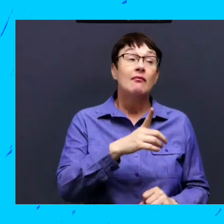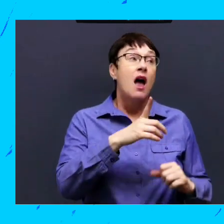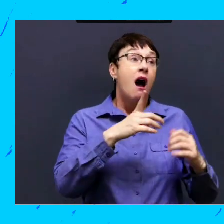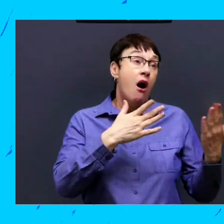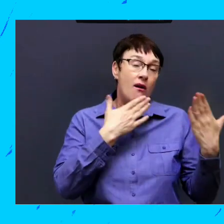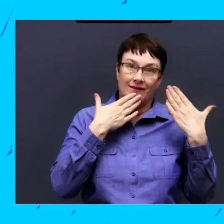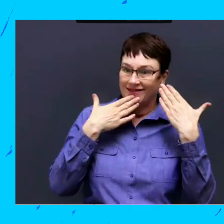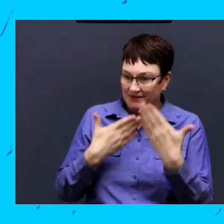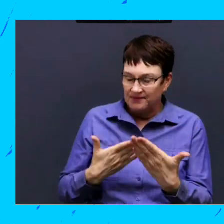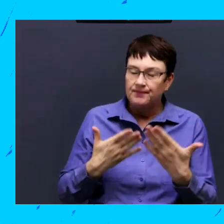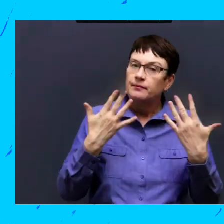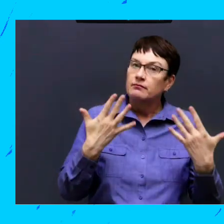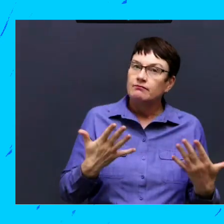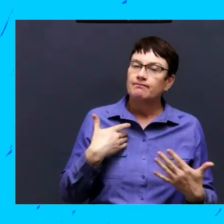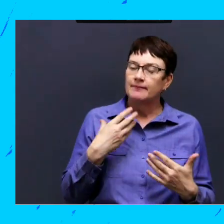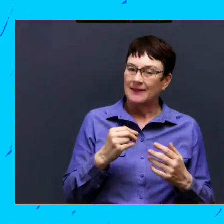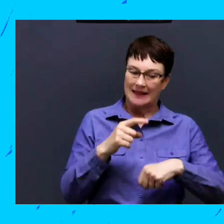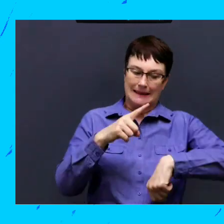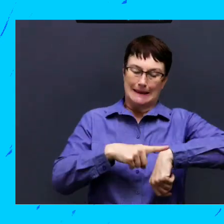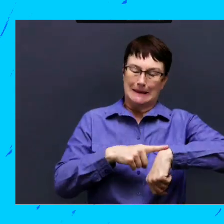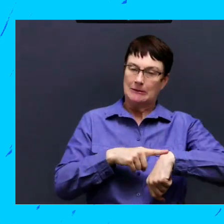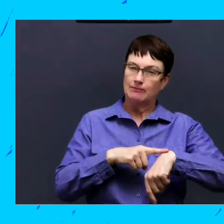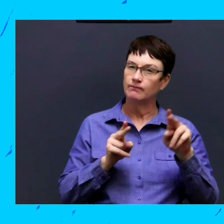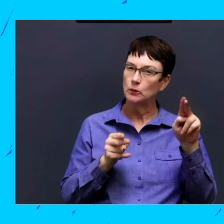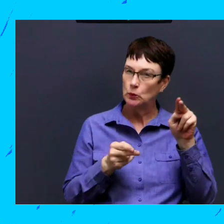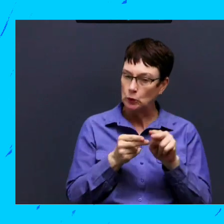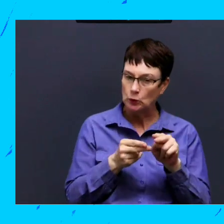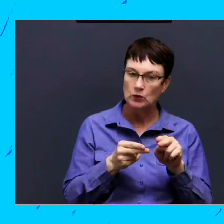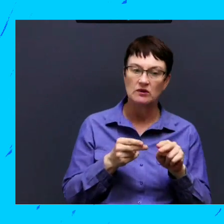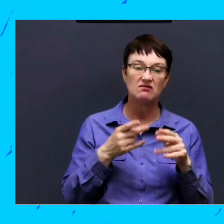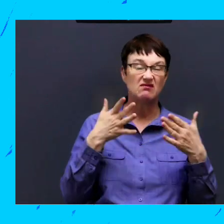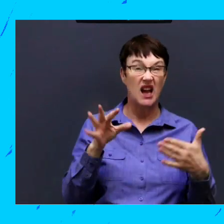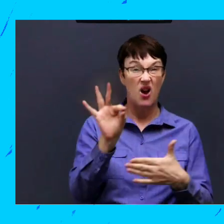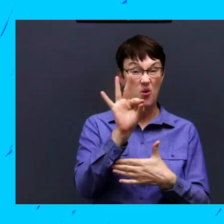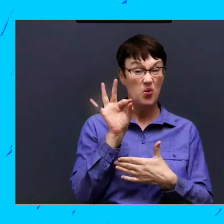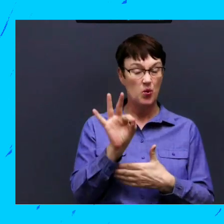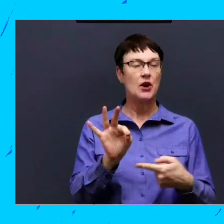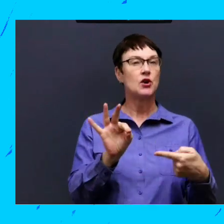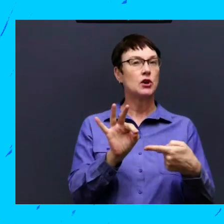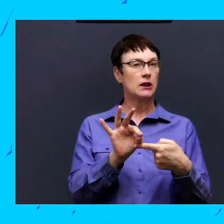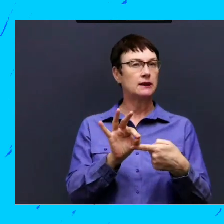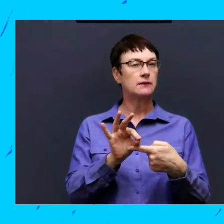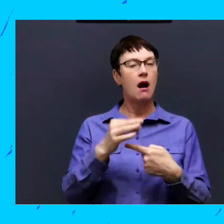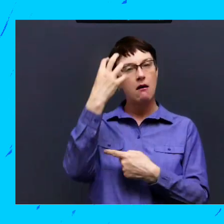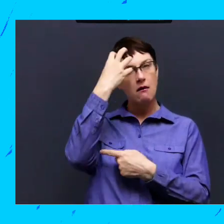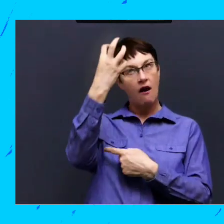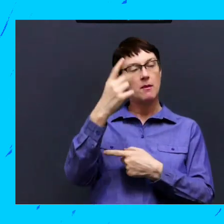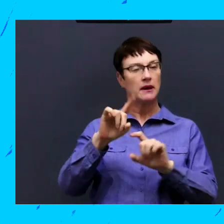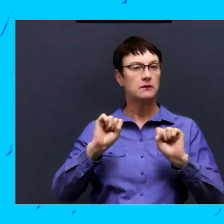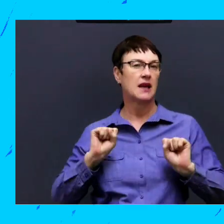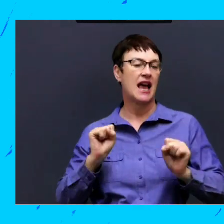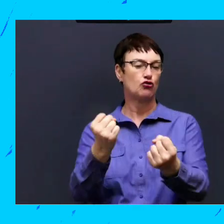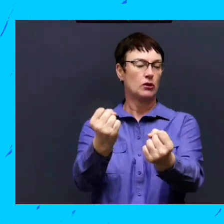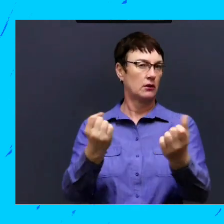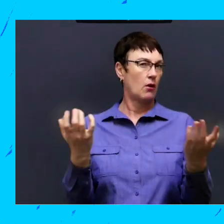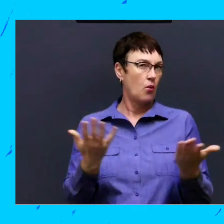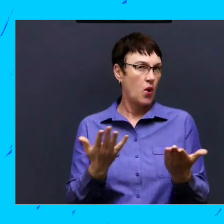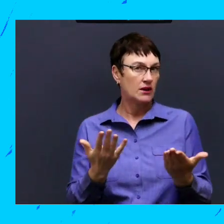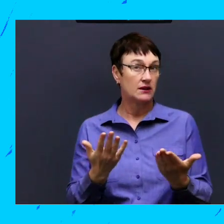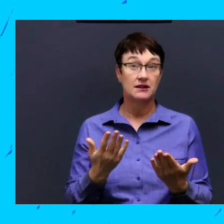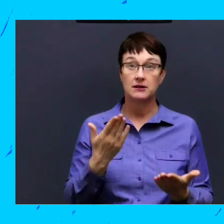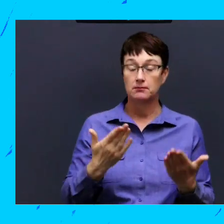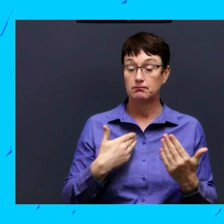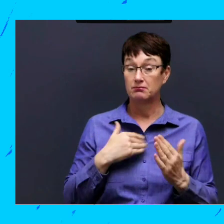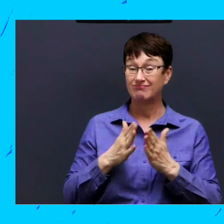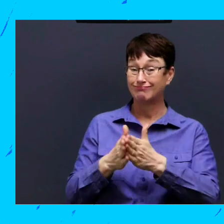Las preguntas que tengo sobre acciones para gobiernos. Así que tal vez, como representante de la ONU SIDA